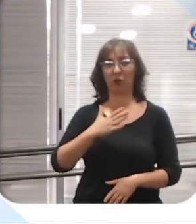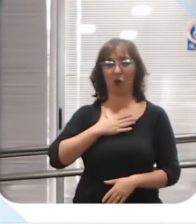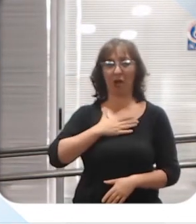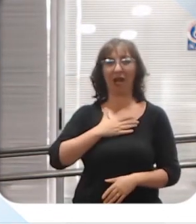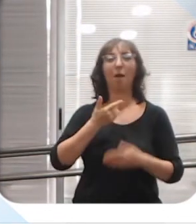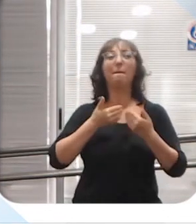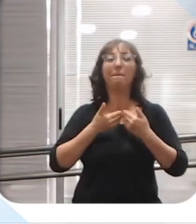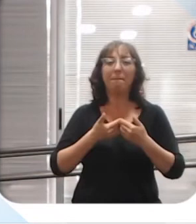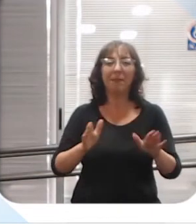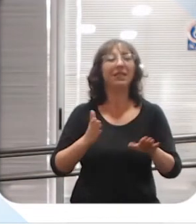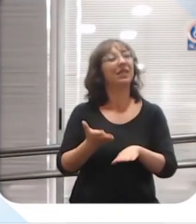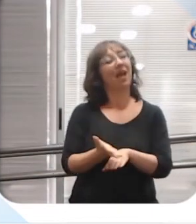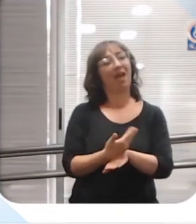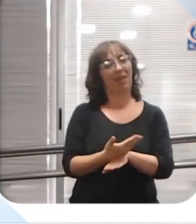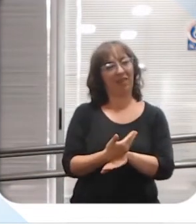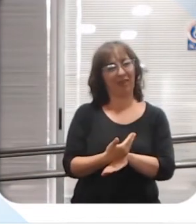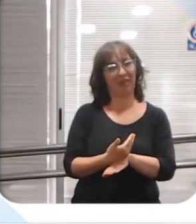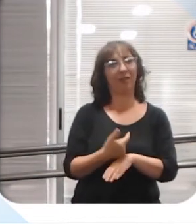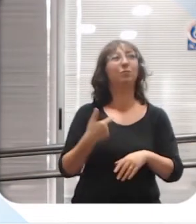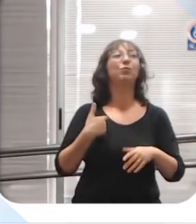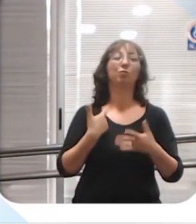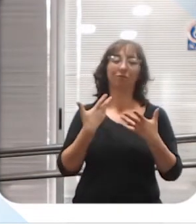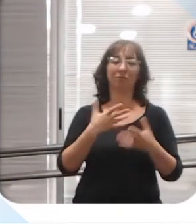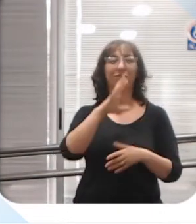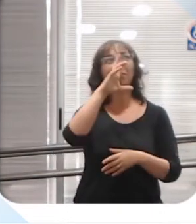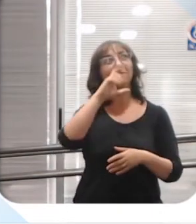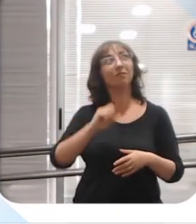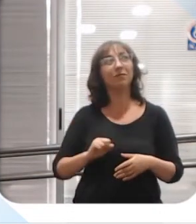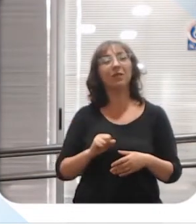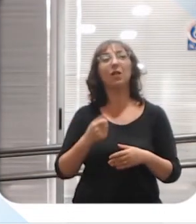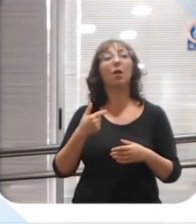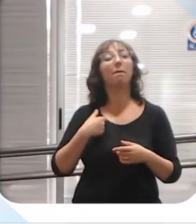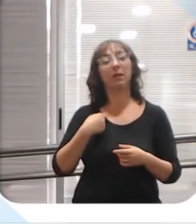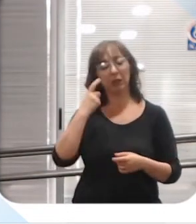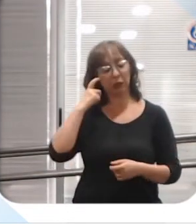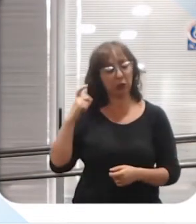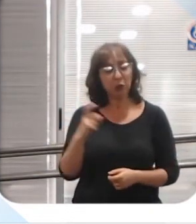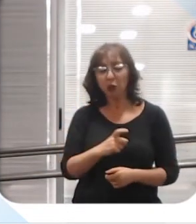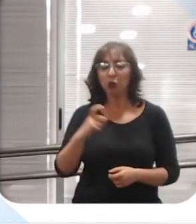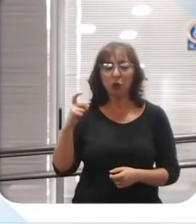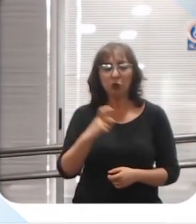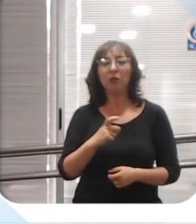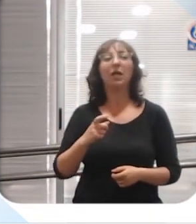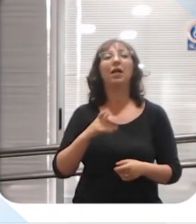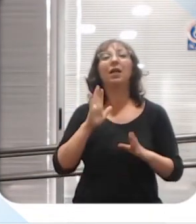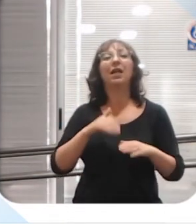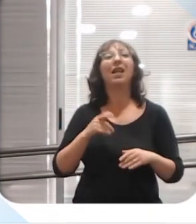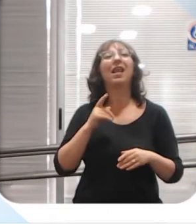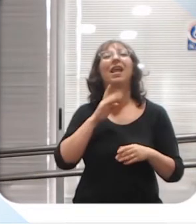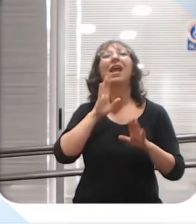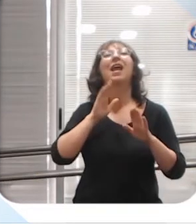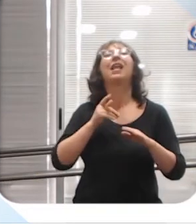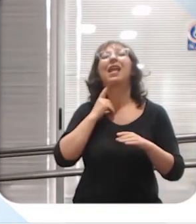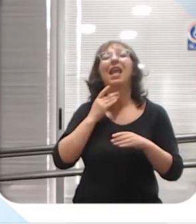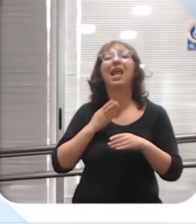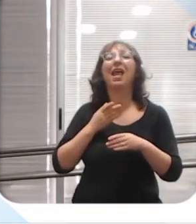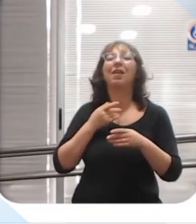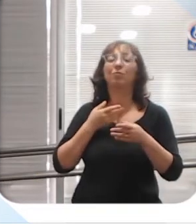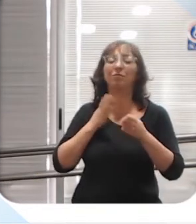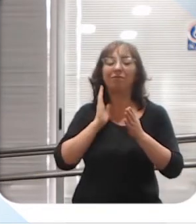que empezar muy tempranamente. Acá yo quiero traer una de mis obsesiones, que es la de las intervenciones